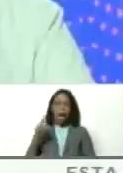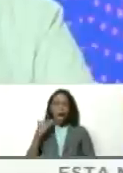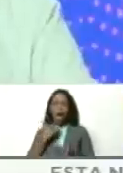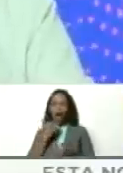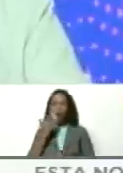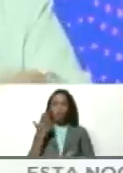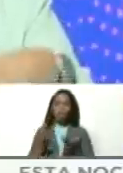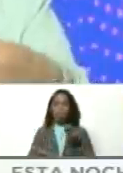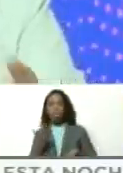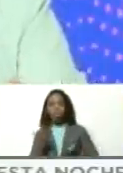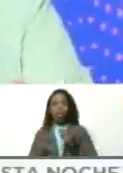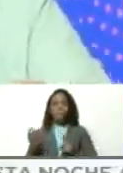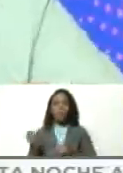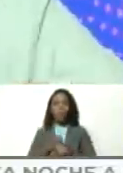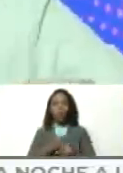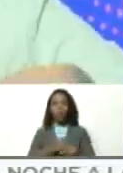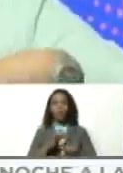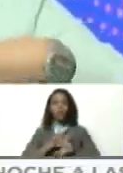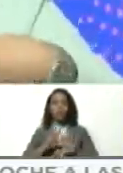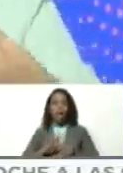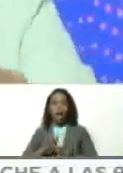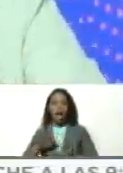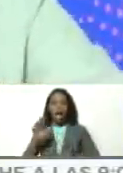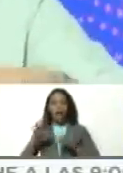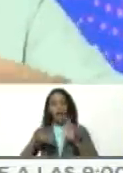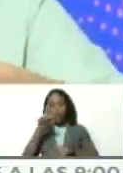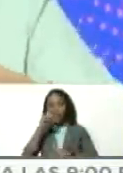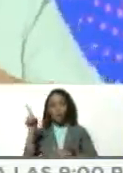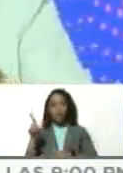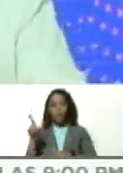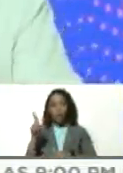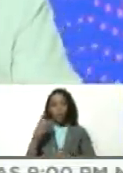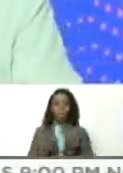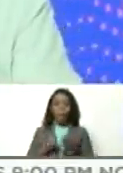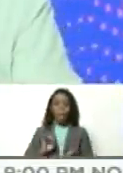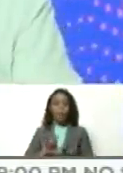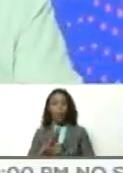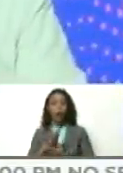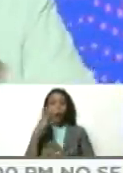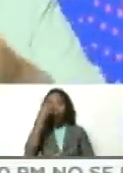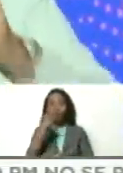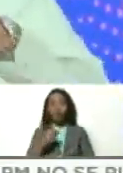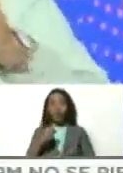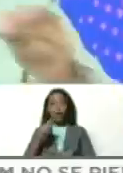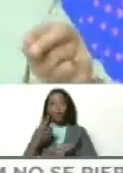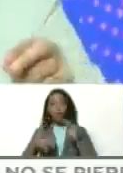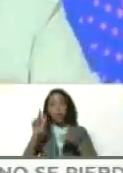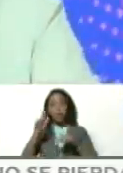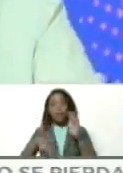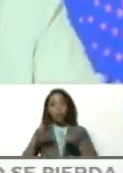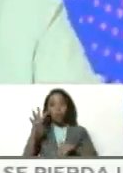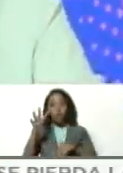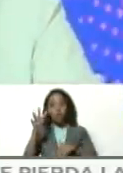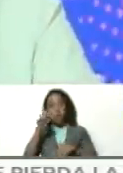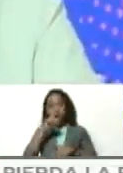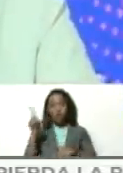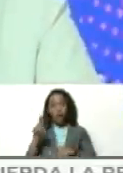de los ataques. Porque ya cuando tenía 14 años era desproporcionado expulsar a un jovencito de 13, 14 años de la educación